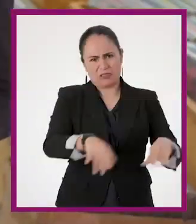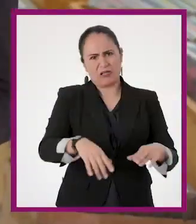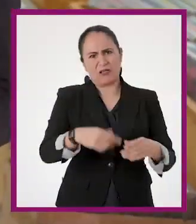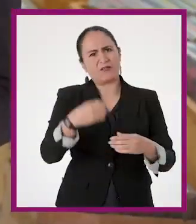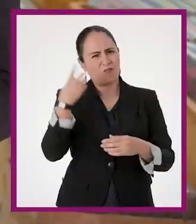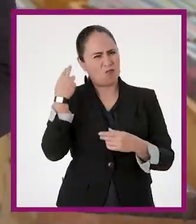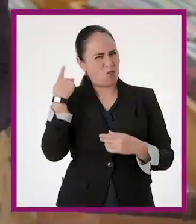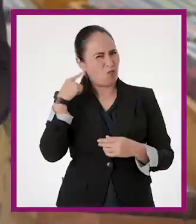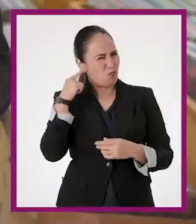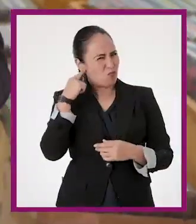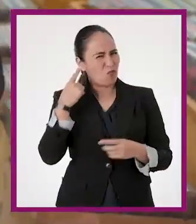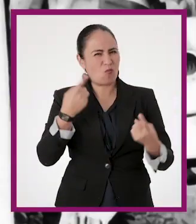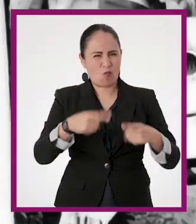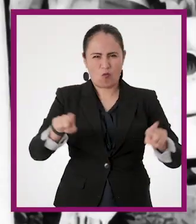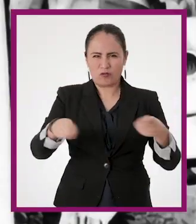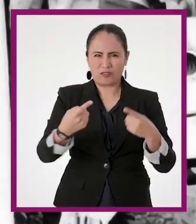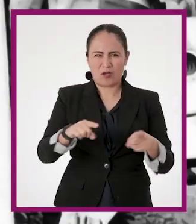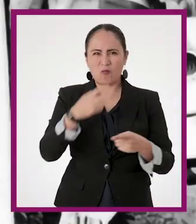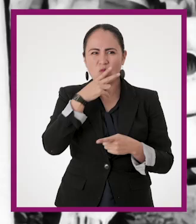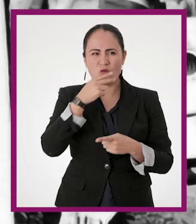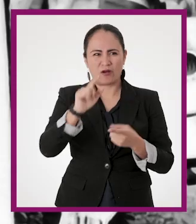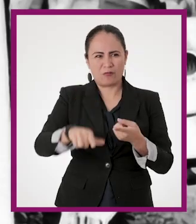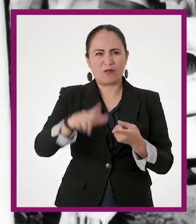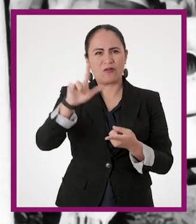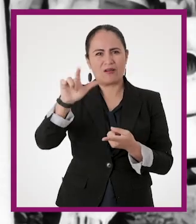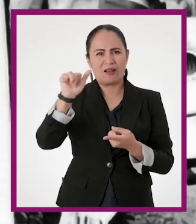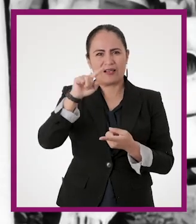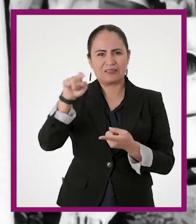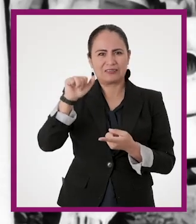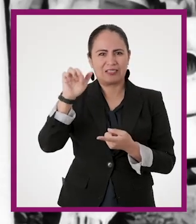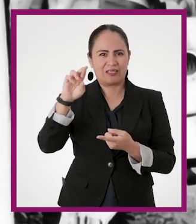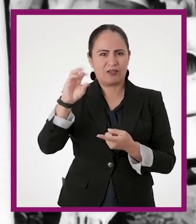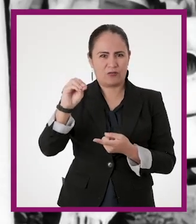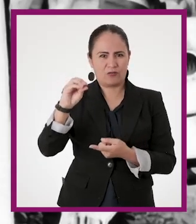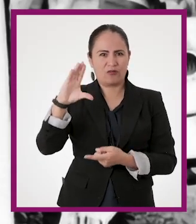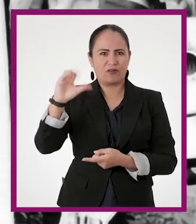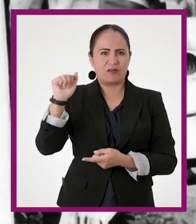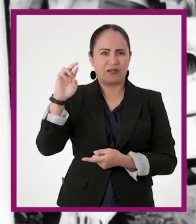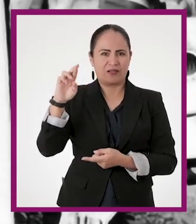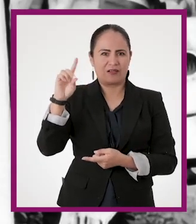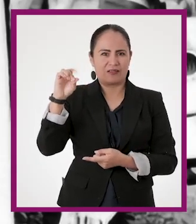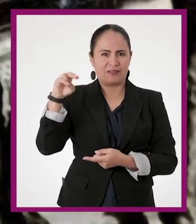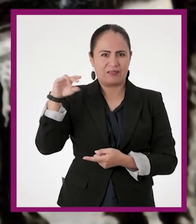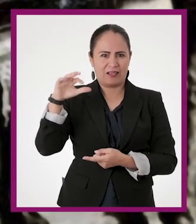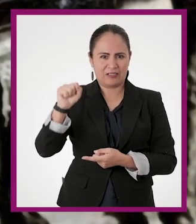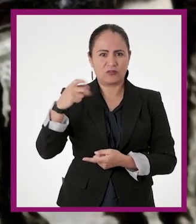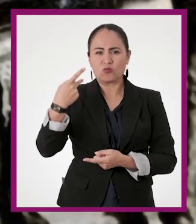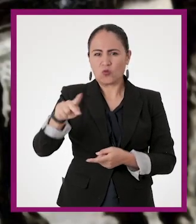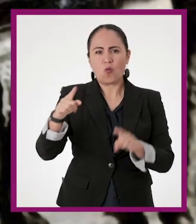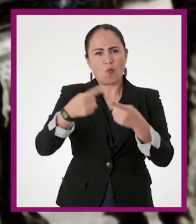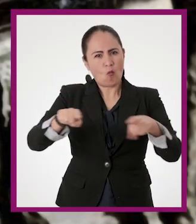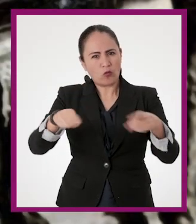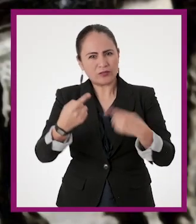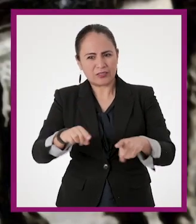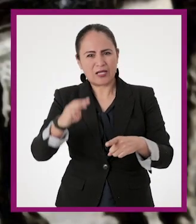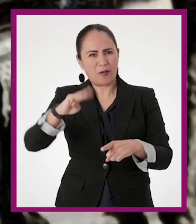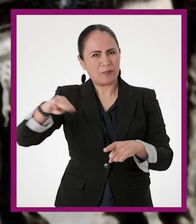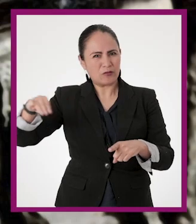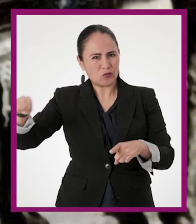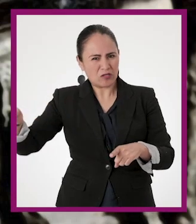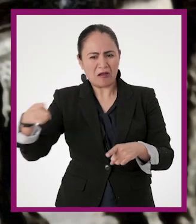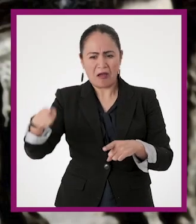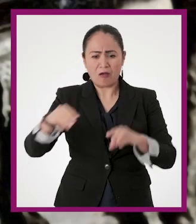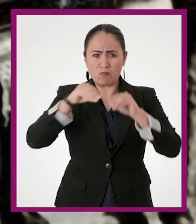las fronteras. Esto pasó con Lázaro Cárdenas y la música de Michoacán, que además fue muy bueno todo cómo difundió toda esta